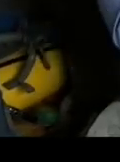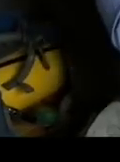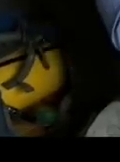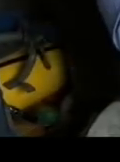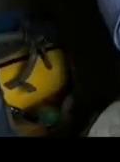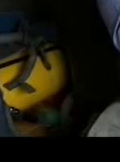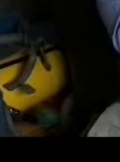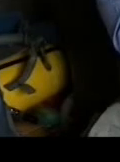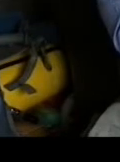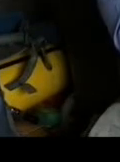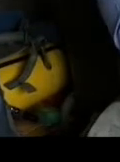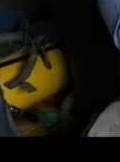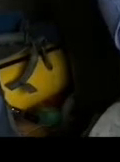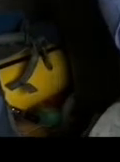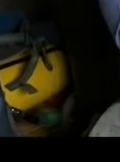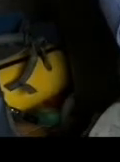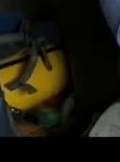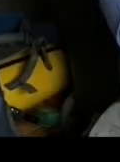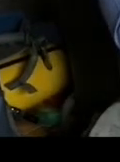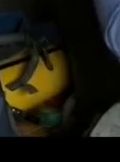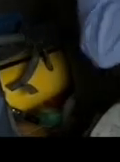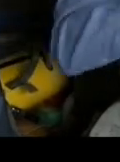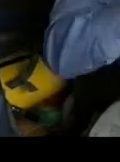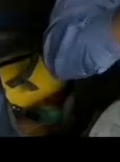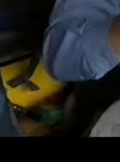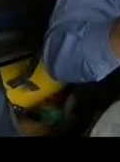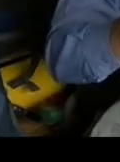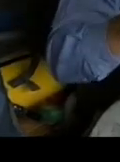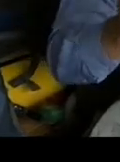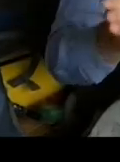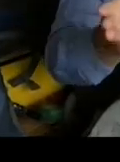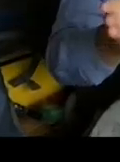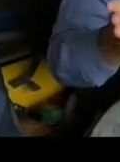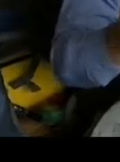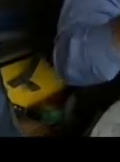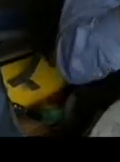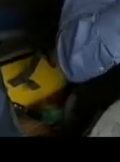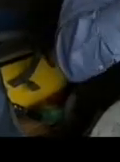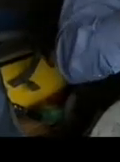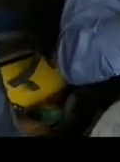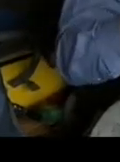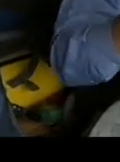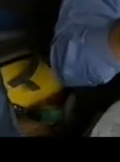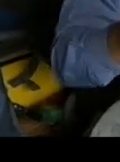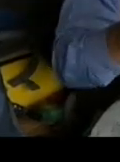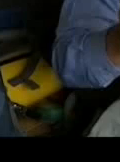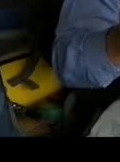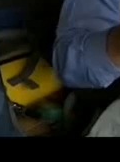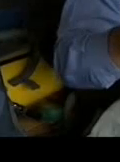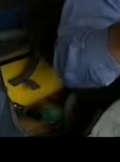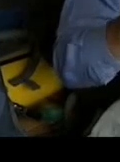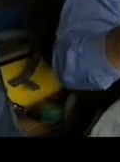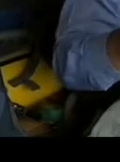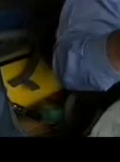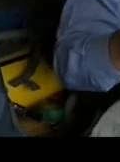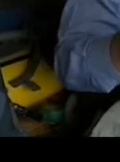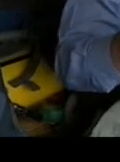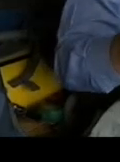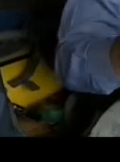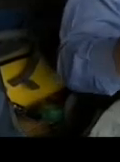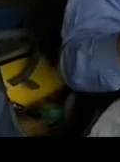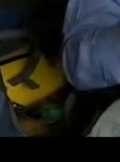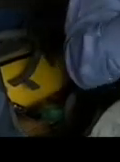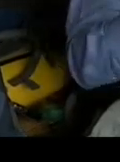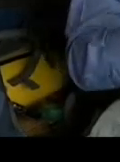o comunidades dentro de su territorio. Pero si estas causan incendios forestales, serán sancionadas como delito culposo y también tendrán